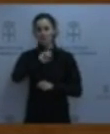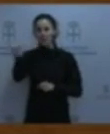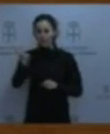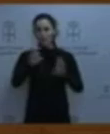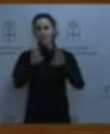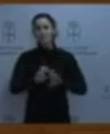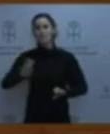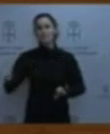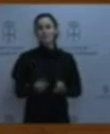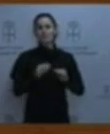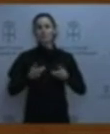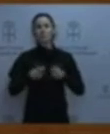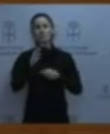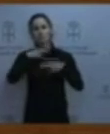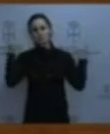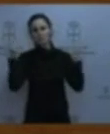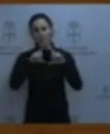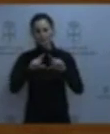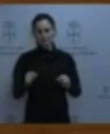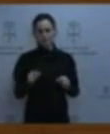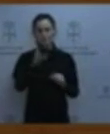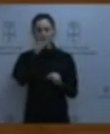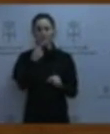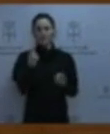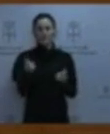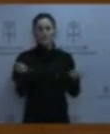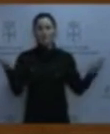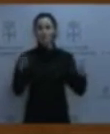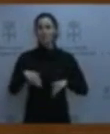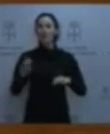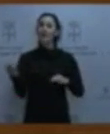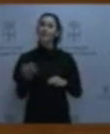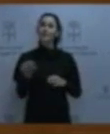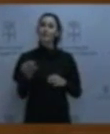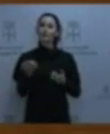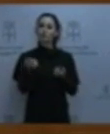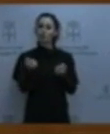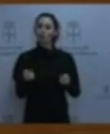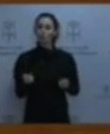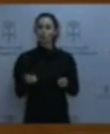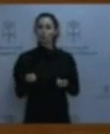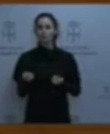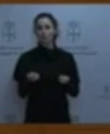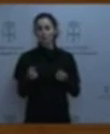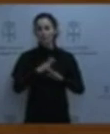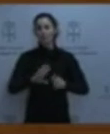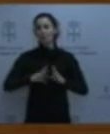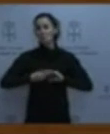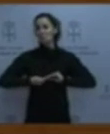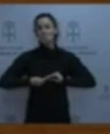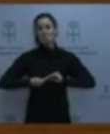del sector público asturiano. Porque se dice que no hay dinero y que hay que ajustar, pero cuando se trata de su gente no hay ajuste que valga. Se